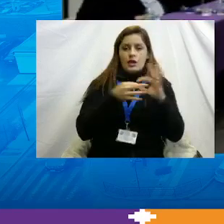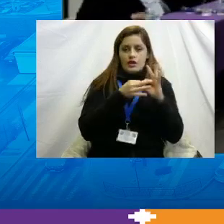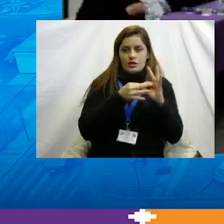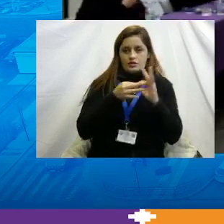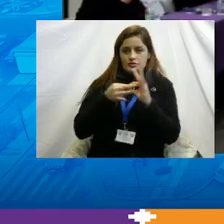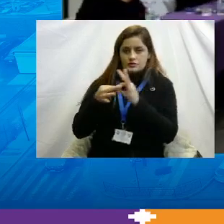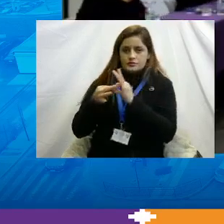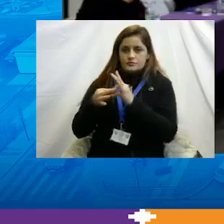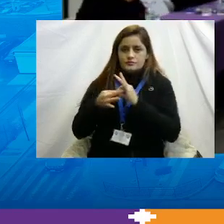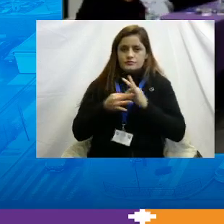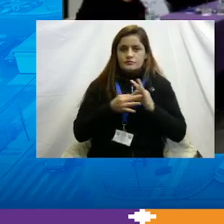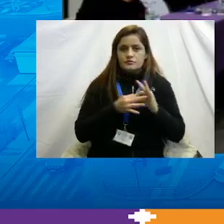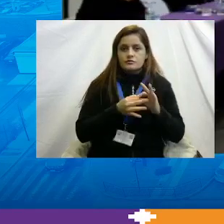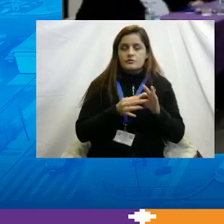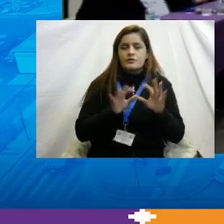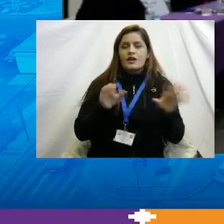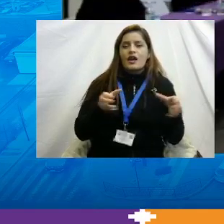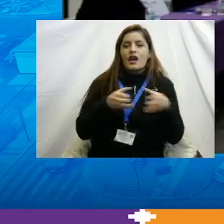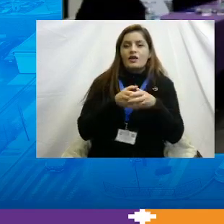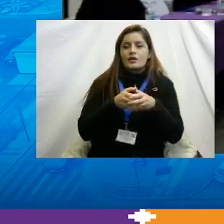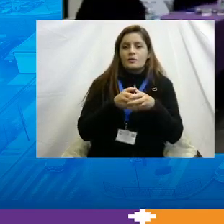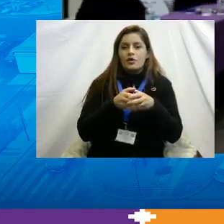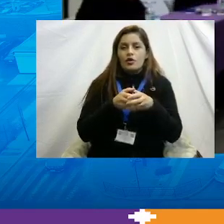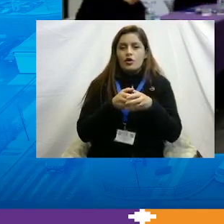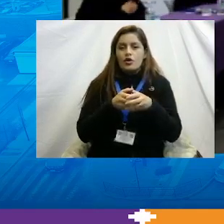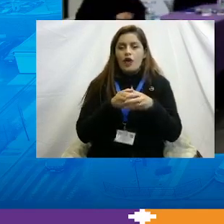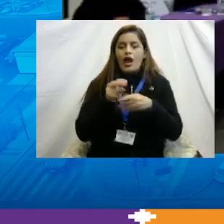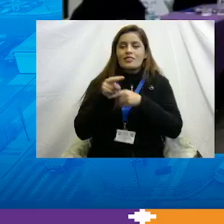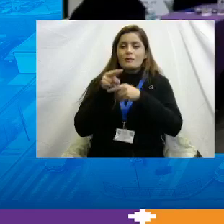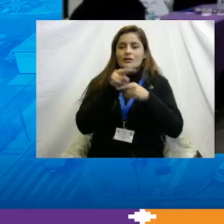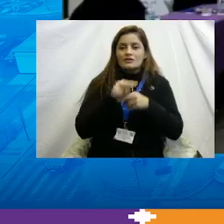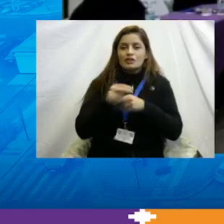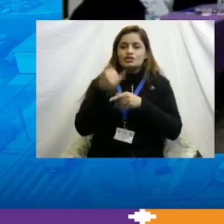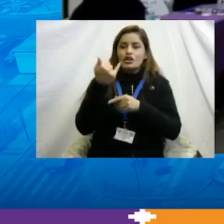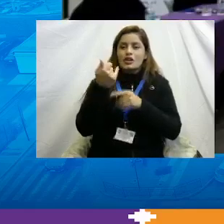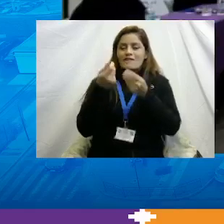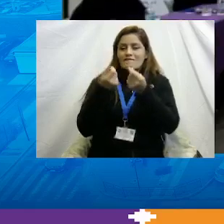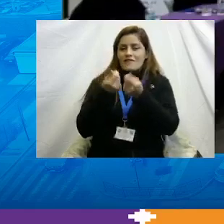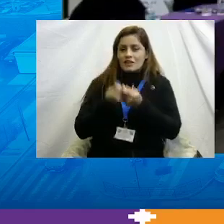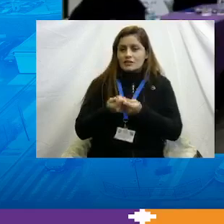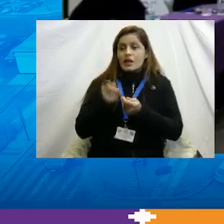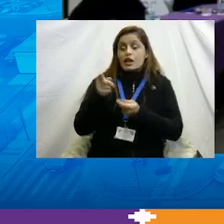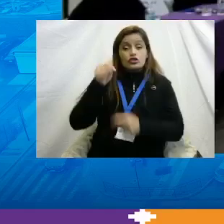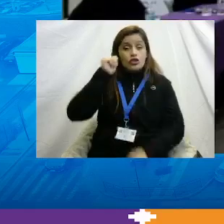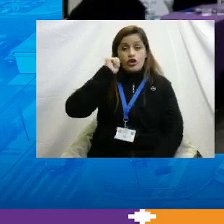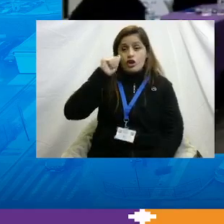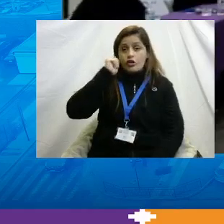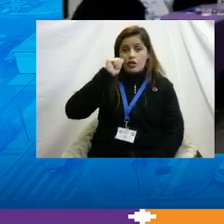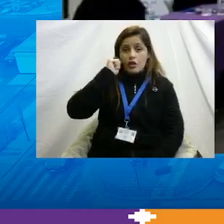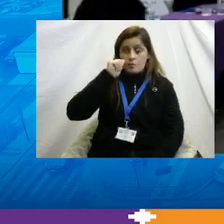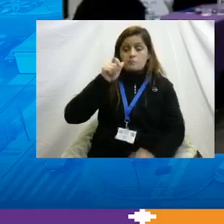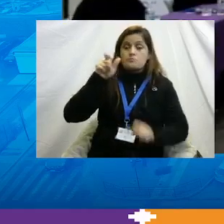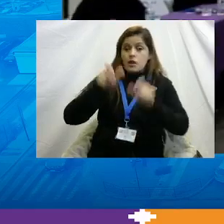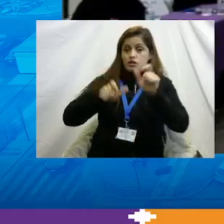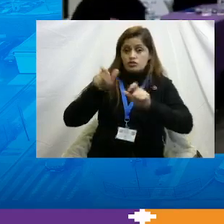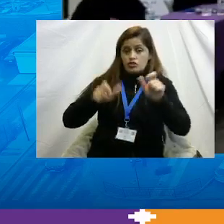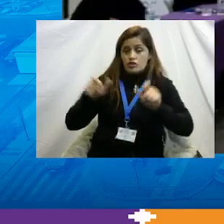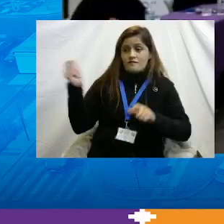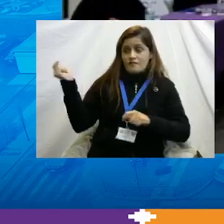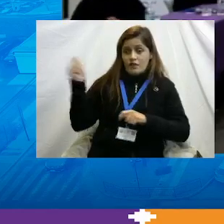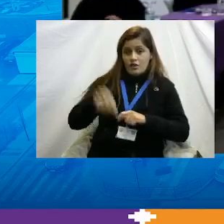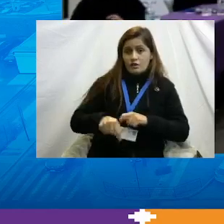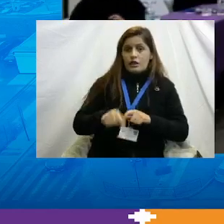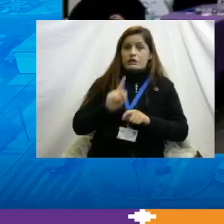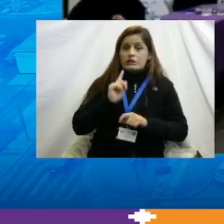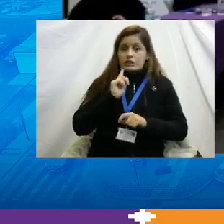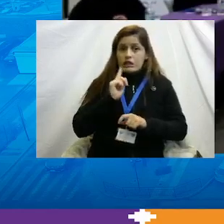de Administración y Finanzas, Renta y Patente atiende todos los días también a personas que pueden